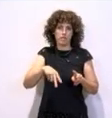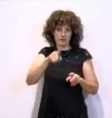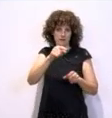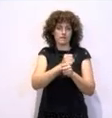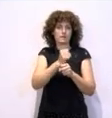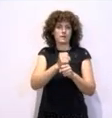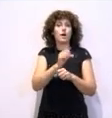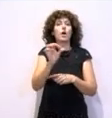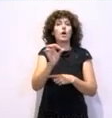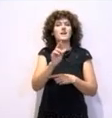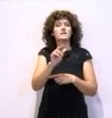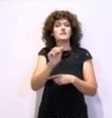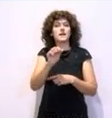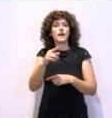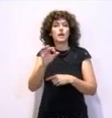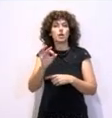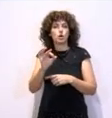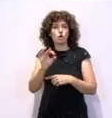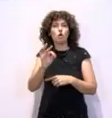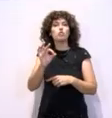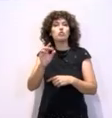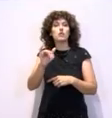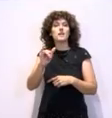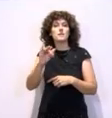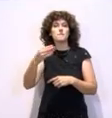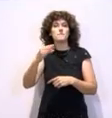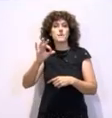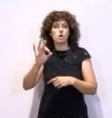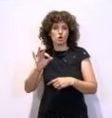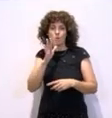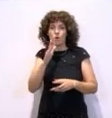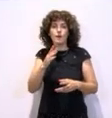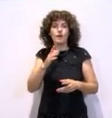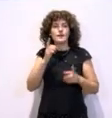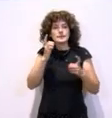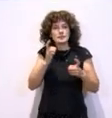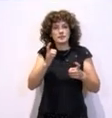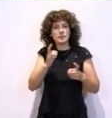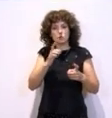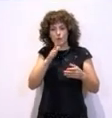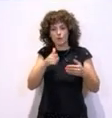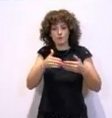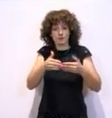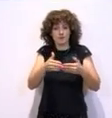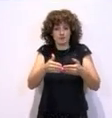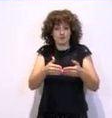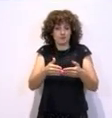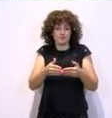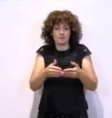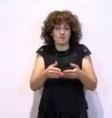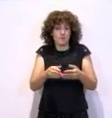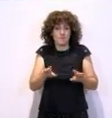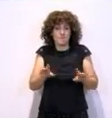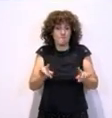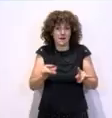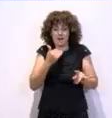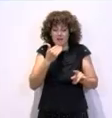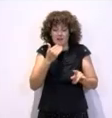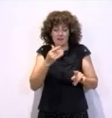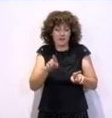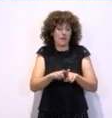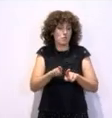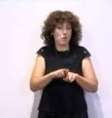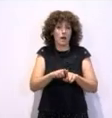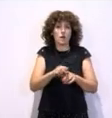Sergio Toribio en ese intento. Decía, con lo que llevamos en el barco no llega para nada. Es más una acción simbólica,